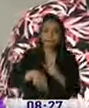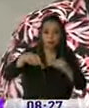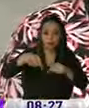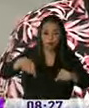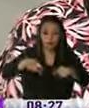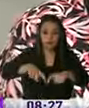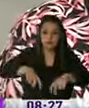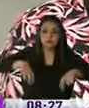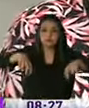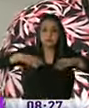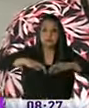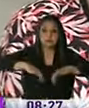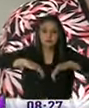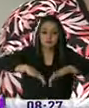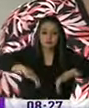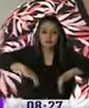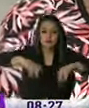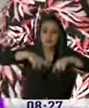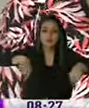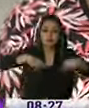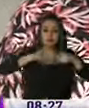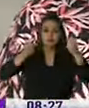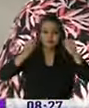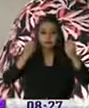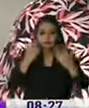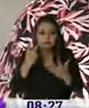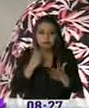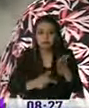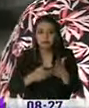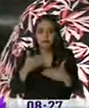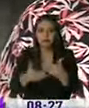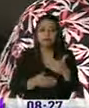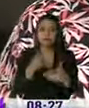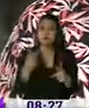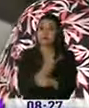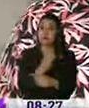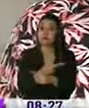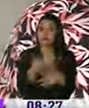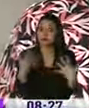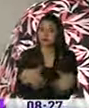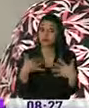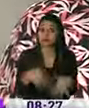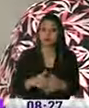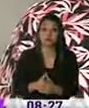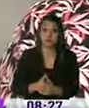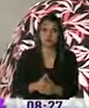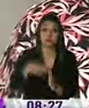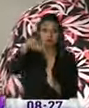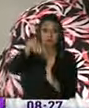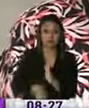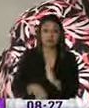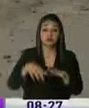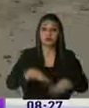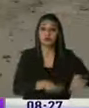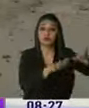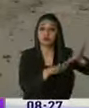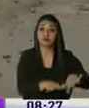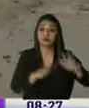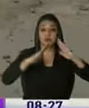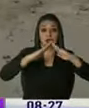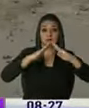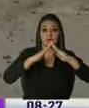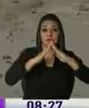es la razón, que la angustia de que puede pasar, que puede hundir y hundir hasta las casas. Lo